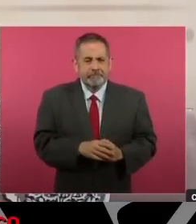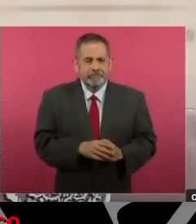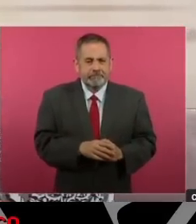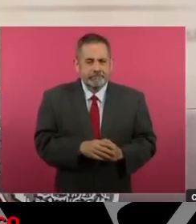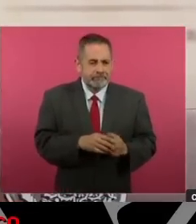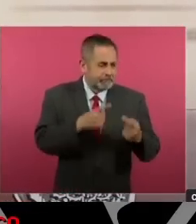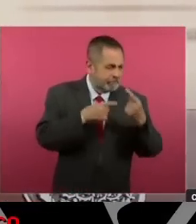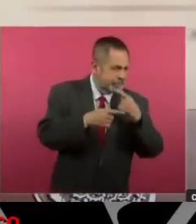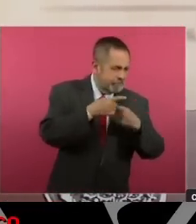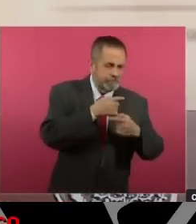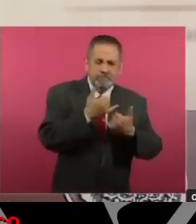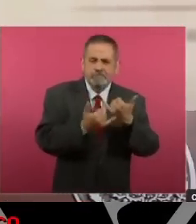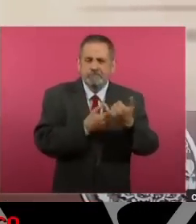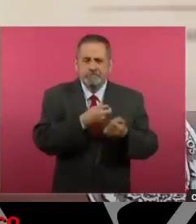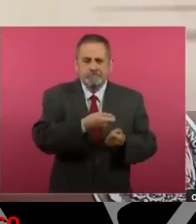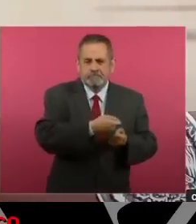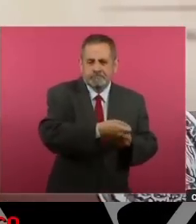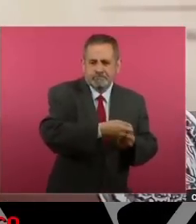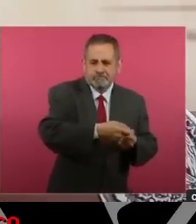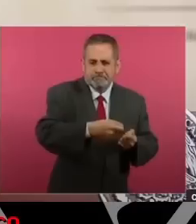jugando pocas